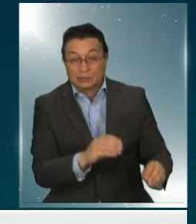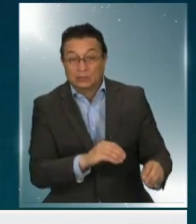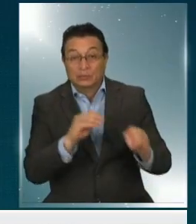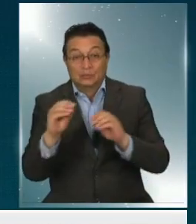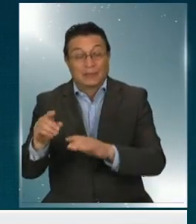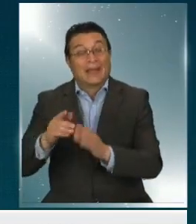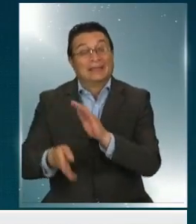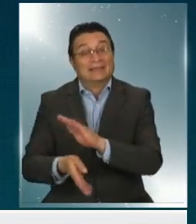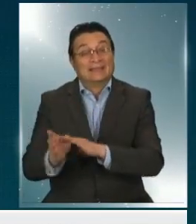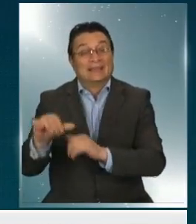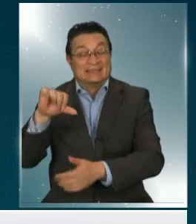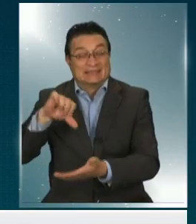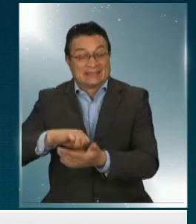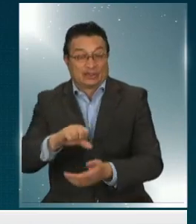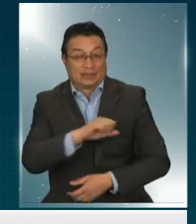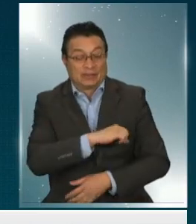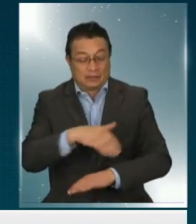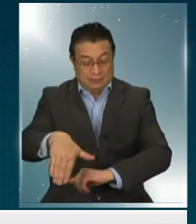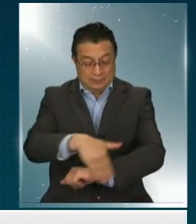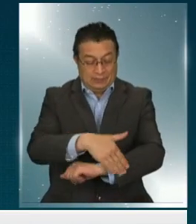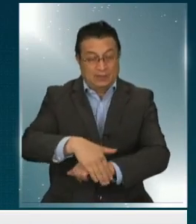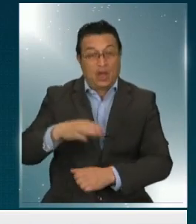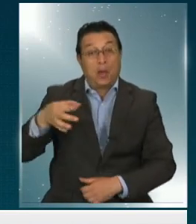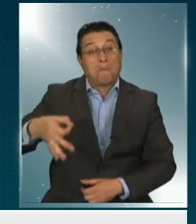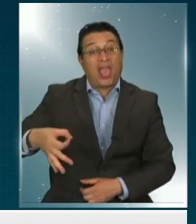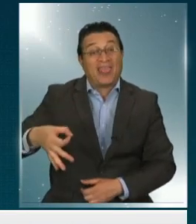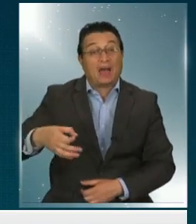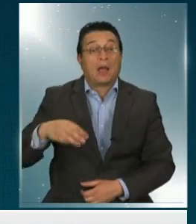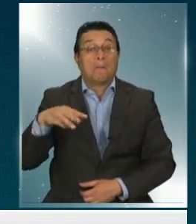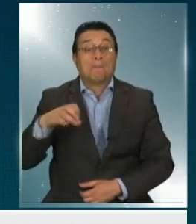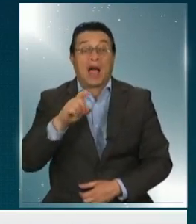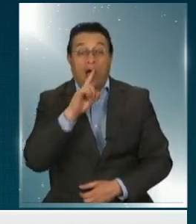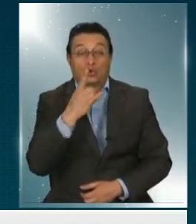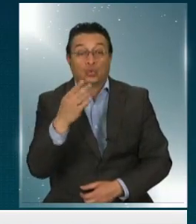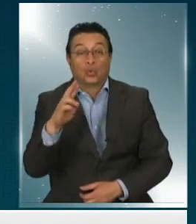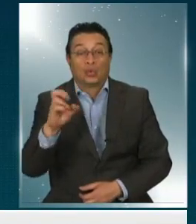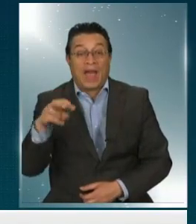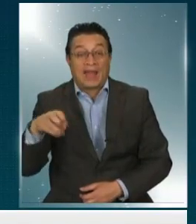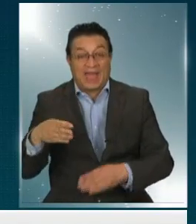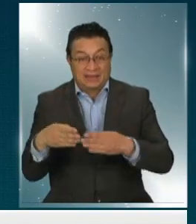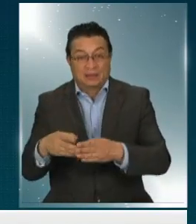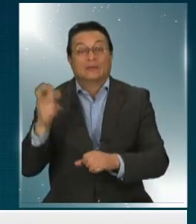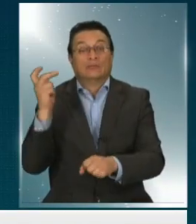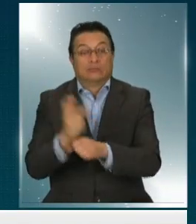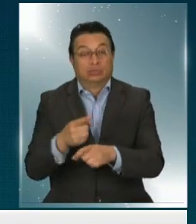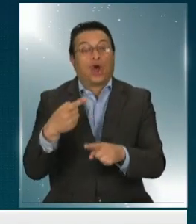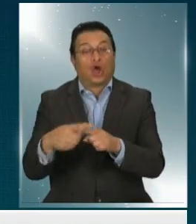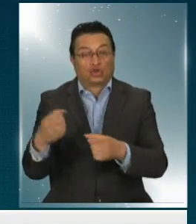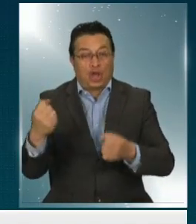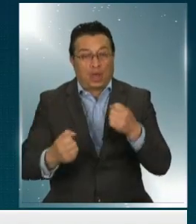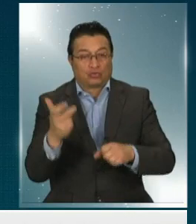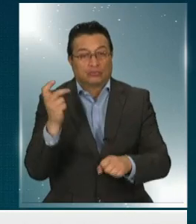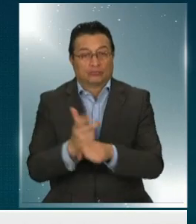de Santiago, en calle Maturana con Moneda, donde concretaron el robo de otro automóvil.